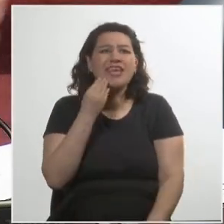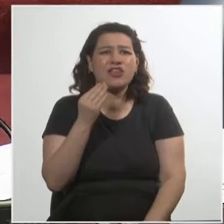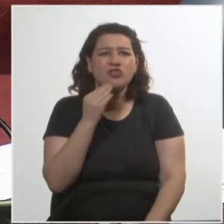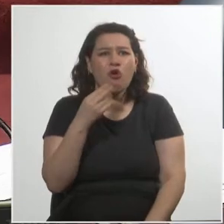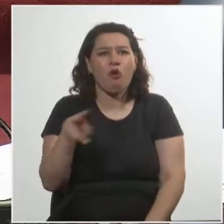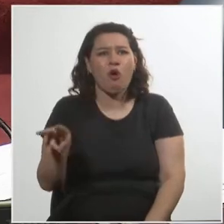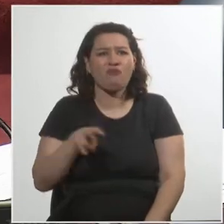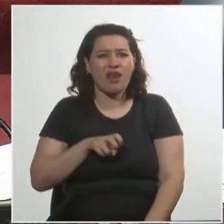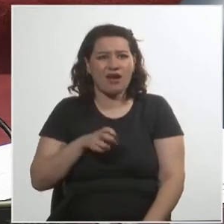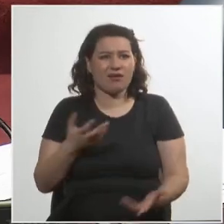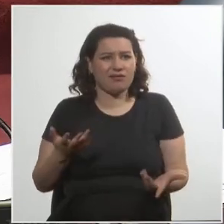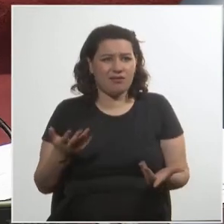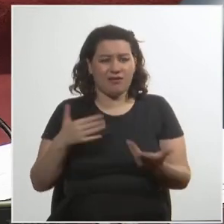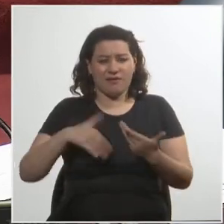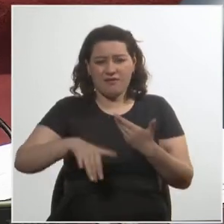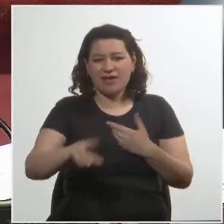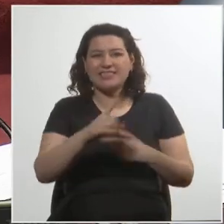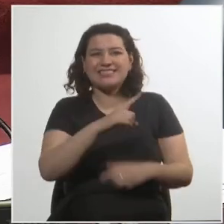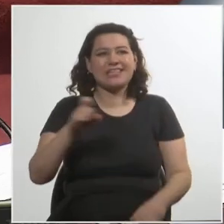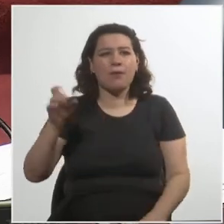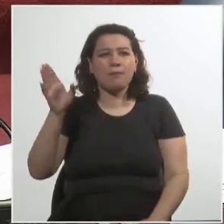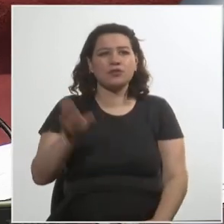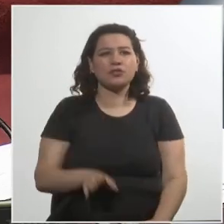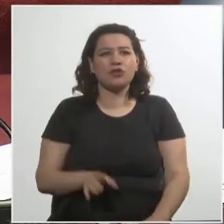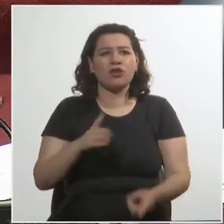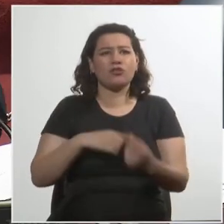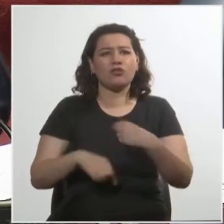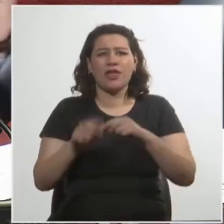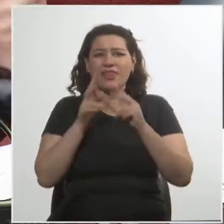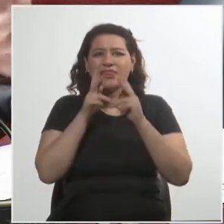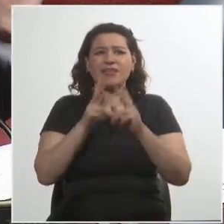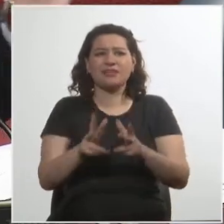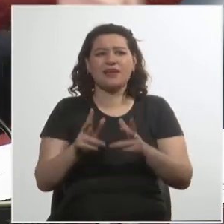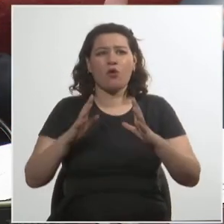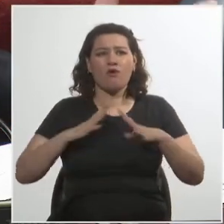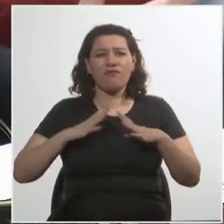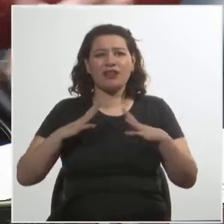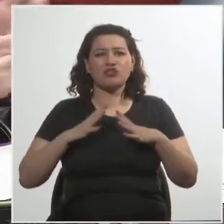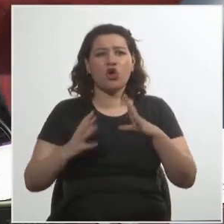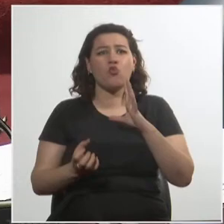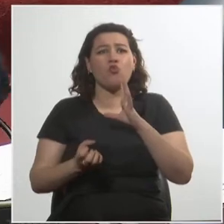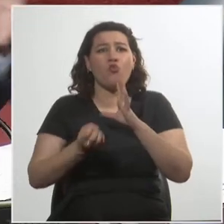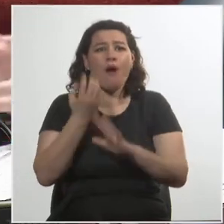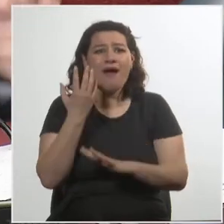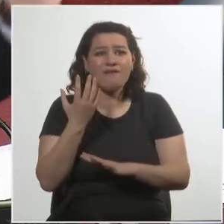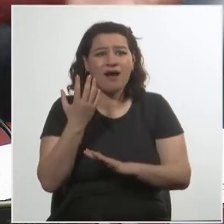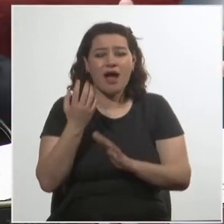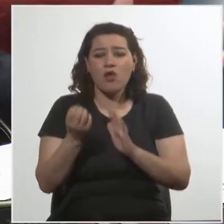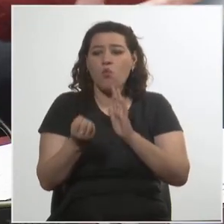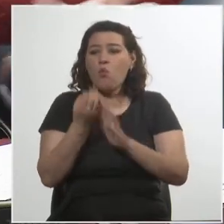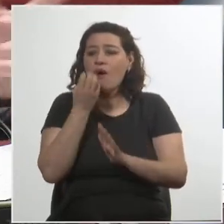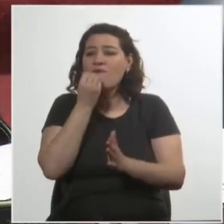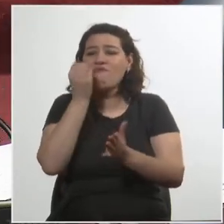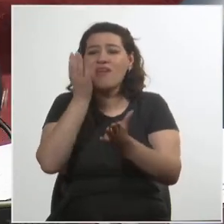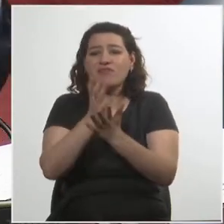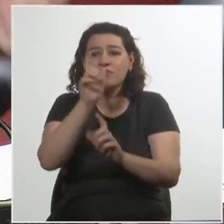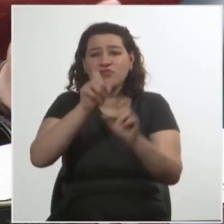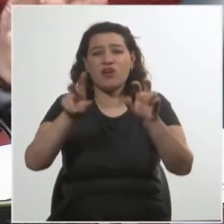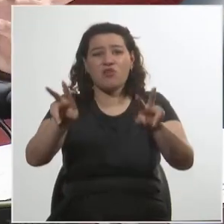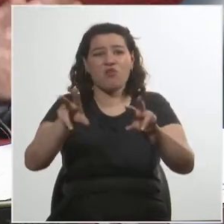que la cobrarán en el 100% y por lo tanto establece una causal jubilatoria nueva con nuevos beneficiarios